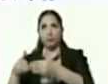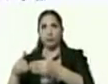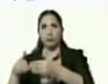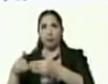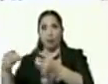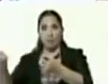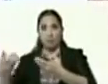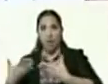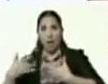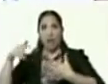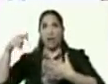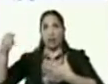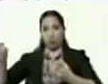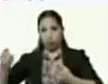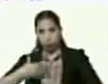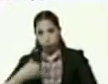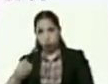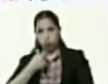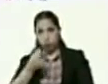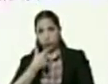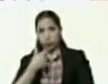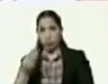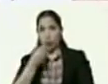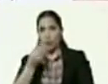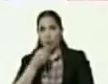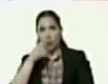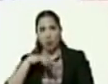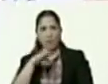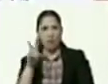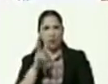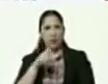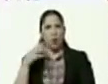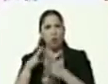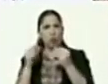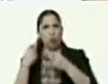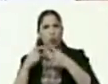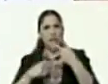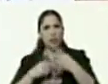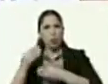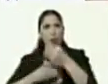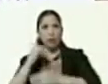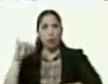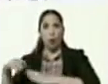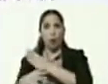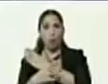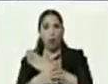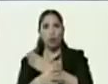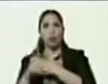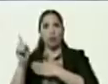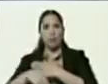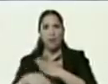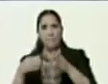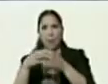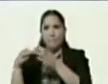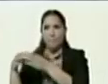alimentos y medicinas para el pueblo de Venezuela y todo eso lo ha hecho Juan Guaidó y sus conmilitores.